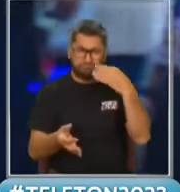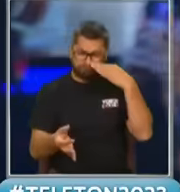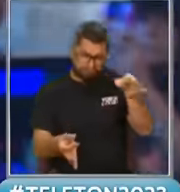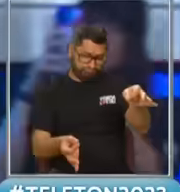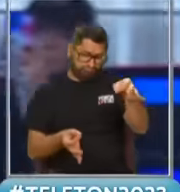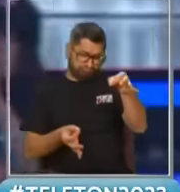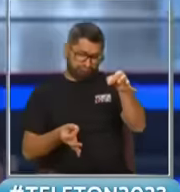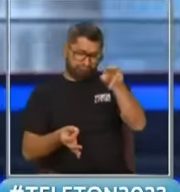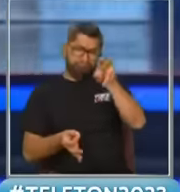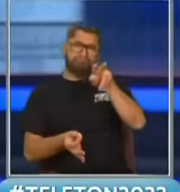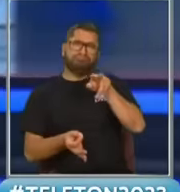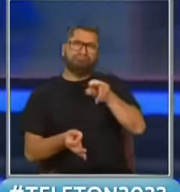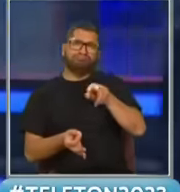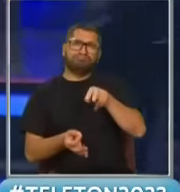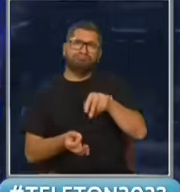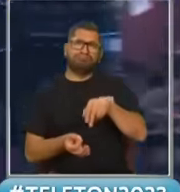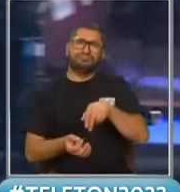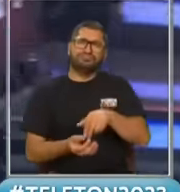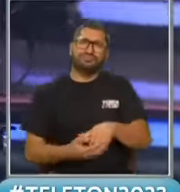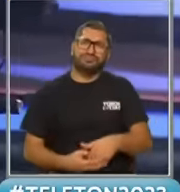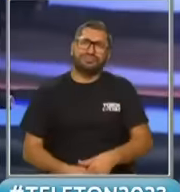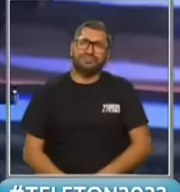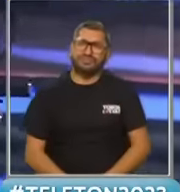Mira, ¿cómo está? ¡Ay, qué chiquitita!